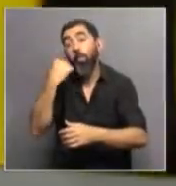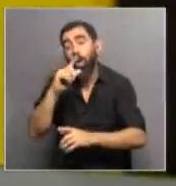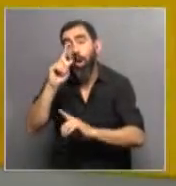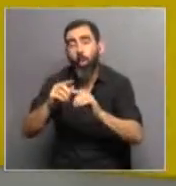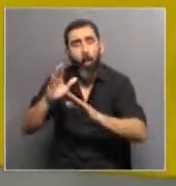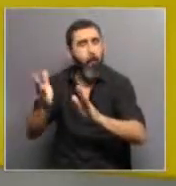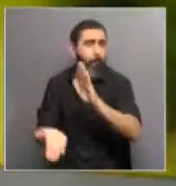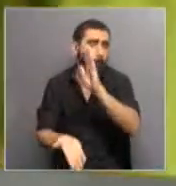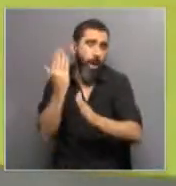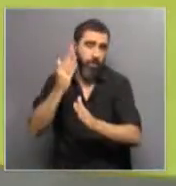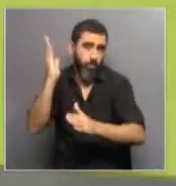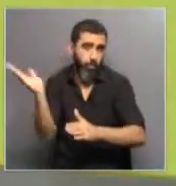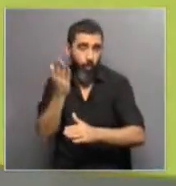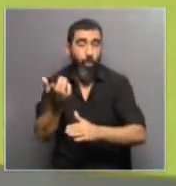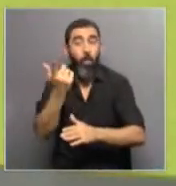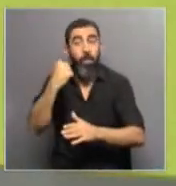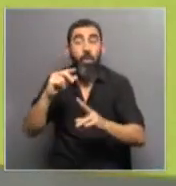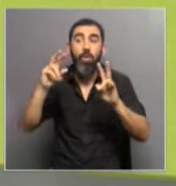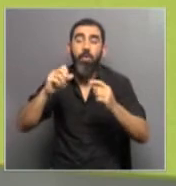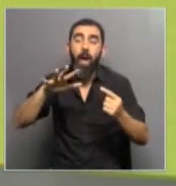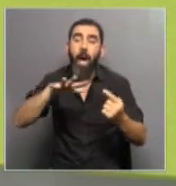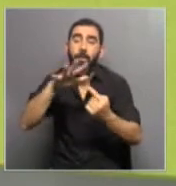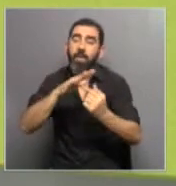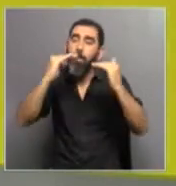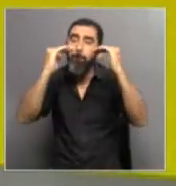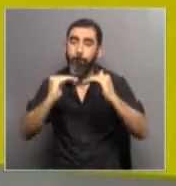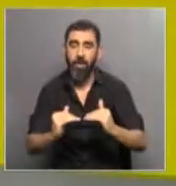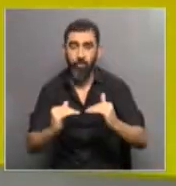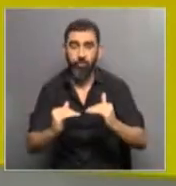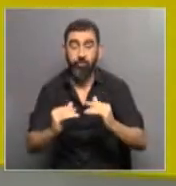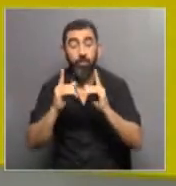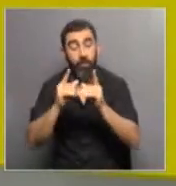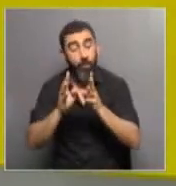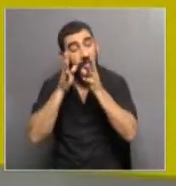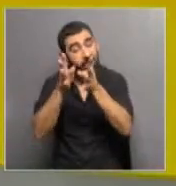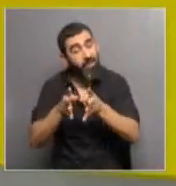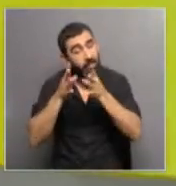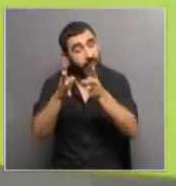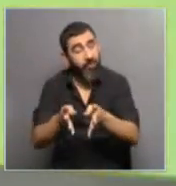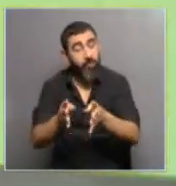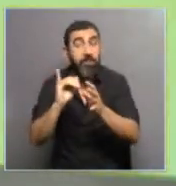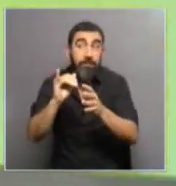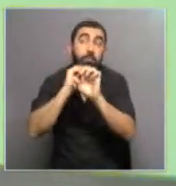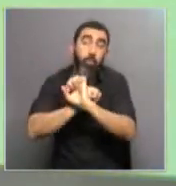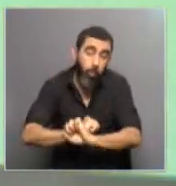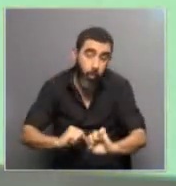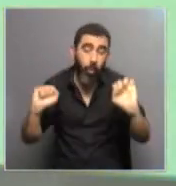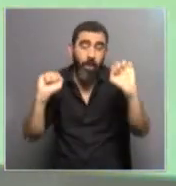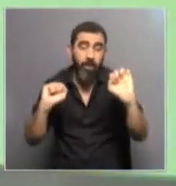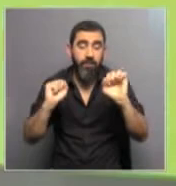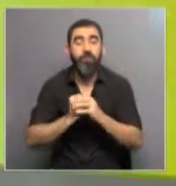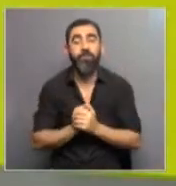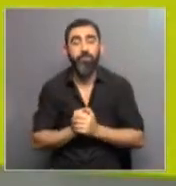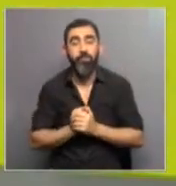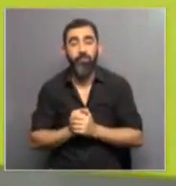mayor cantidad, pero con un impacto ambiental cada vez menor. Y el desafío también es usar, si podemos, y es lo que estamos